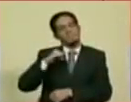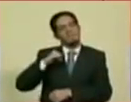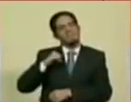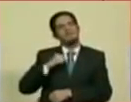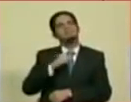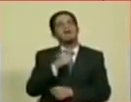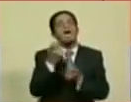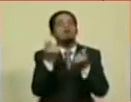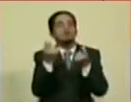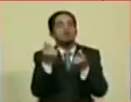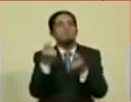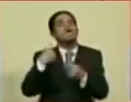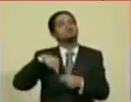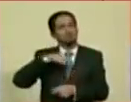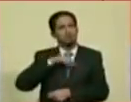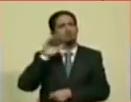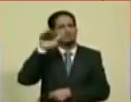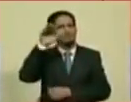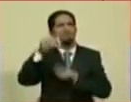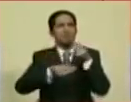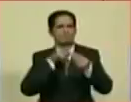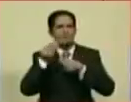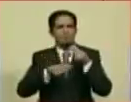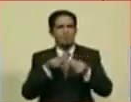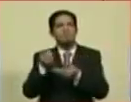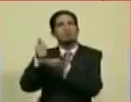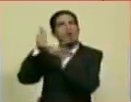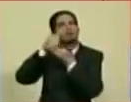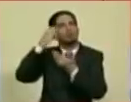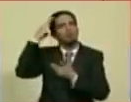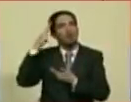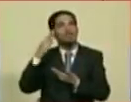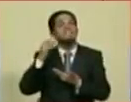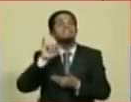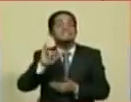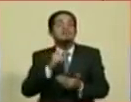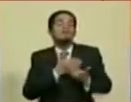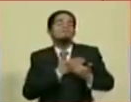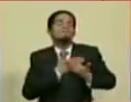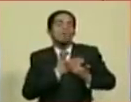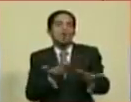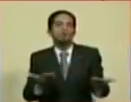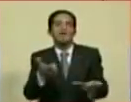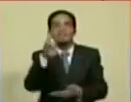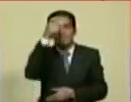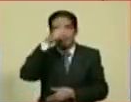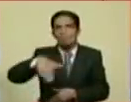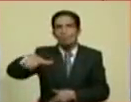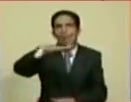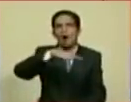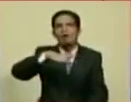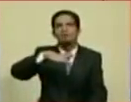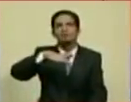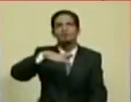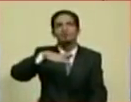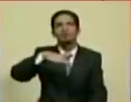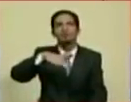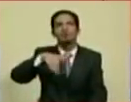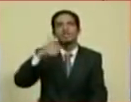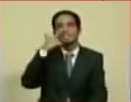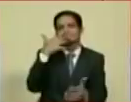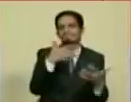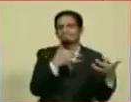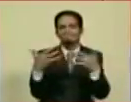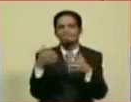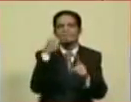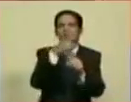lograr con el favor de Dios y con la voluntad inquebrantable de un pueblo que está batallando en las